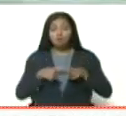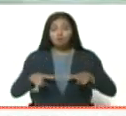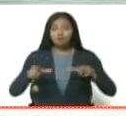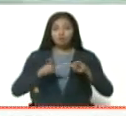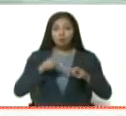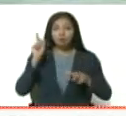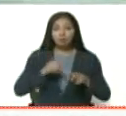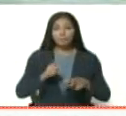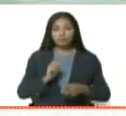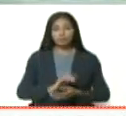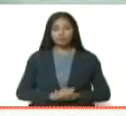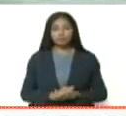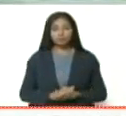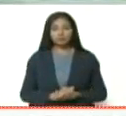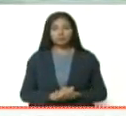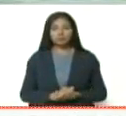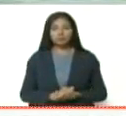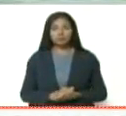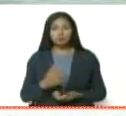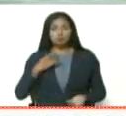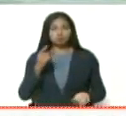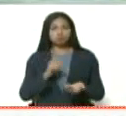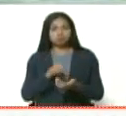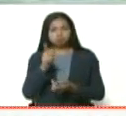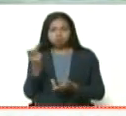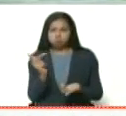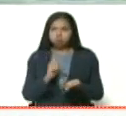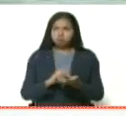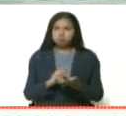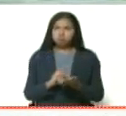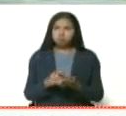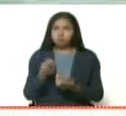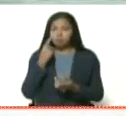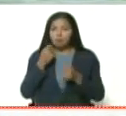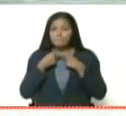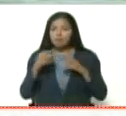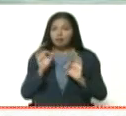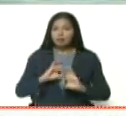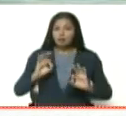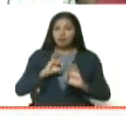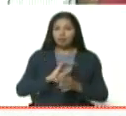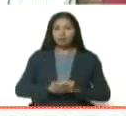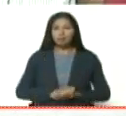Rodolfo. Tú estabas ahí, tú no te pelas un acto.